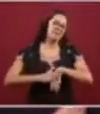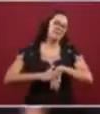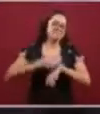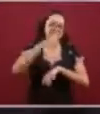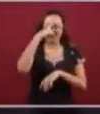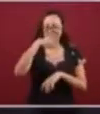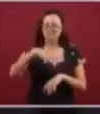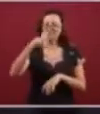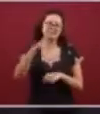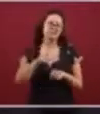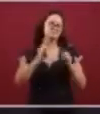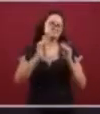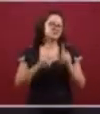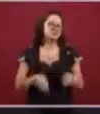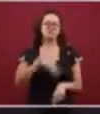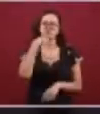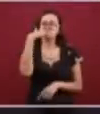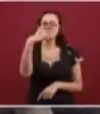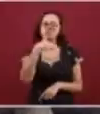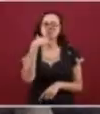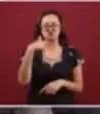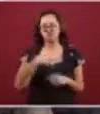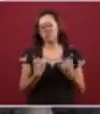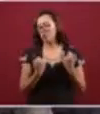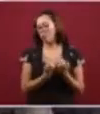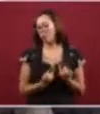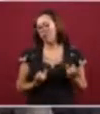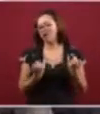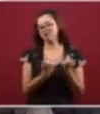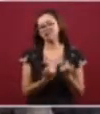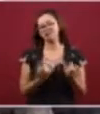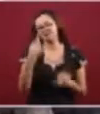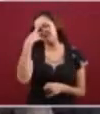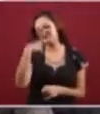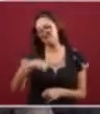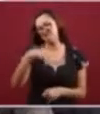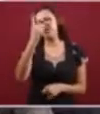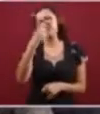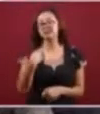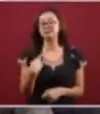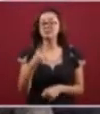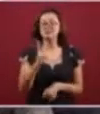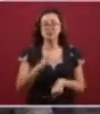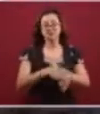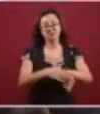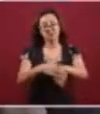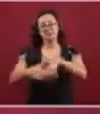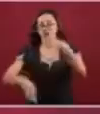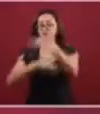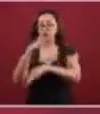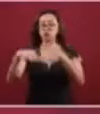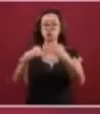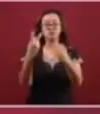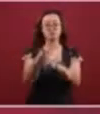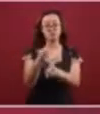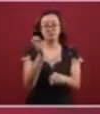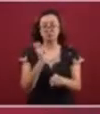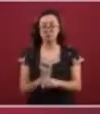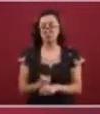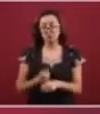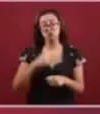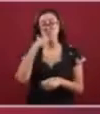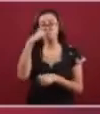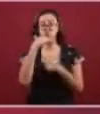más fácil seguir la corriente, como les decía, pero invito a todos, porque la batalla contra la corrupción depende de todos